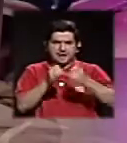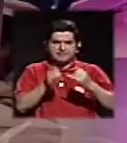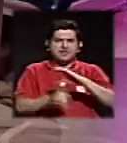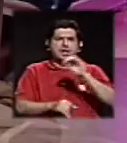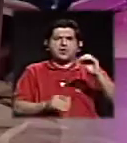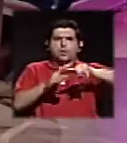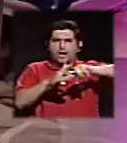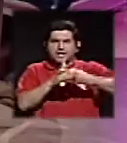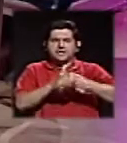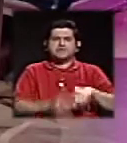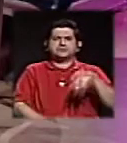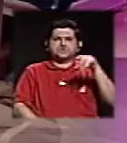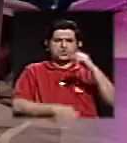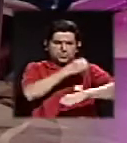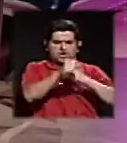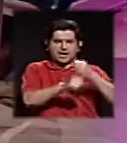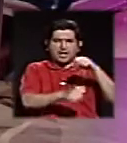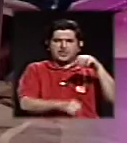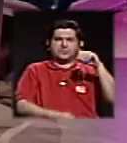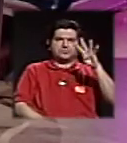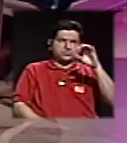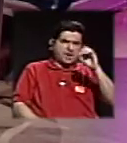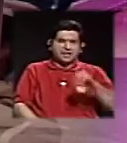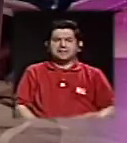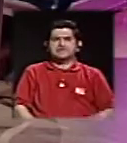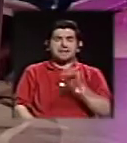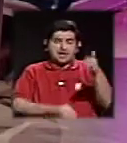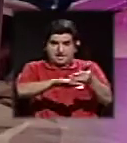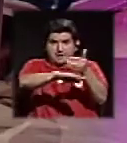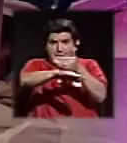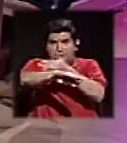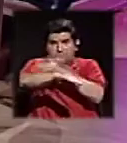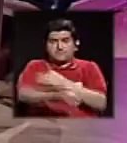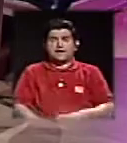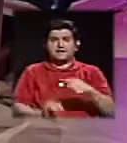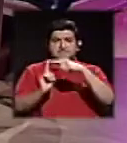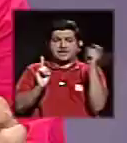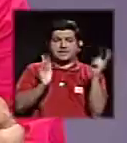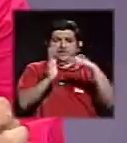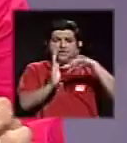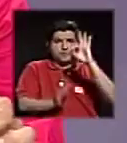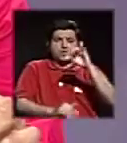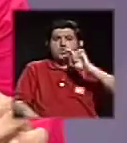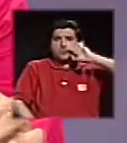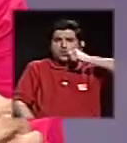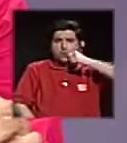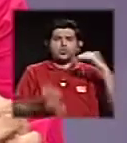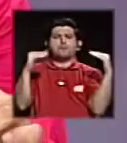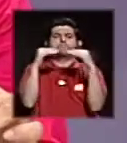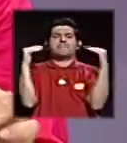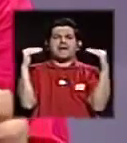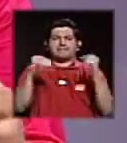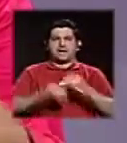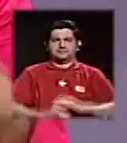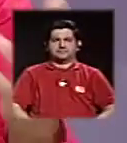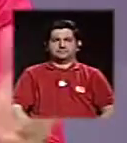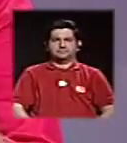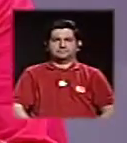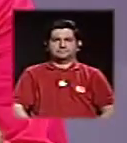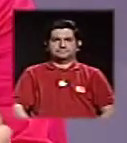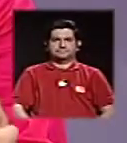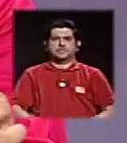de los 90 por el 40% y este avance a partir del año 2009 el código de la paridad ahora